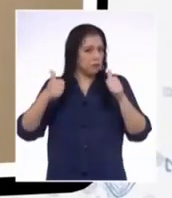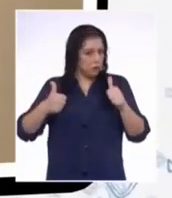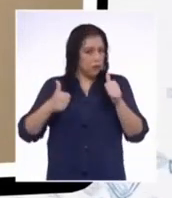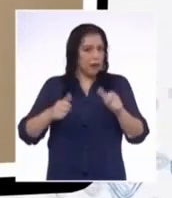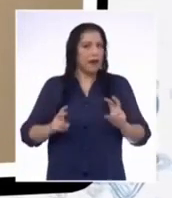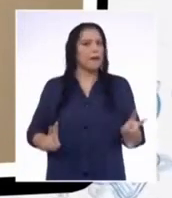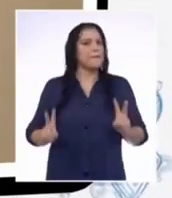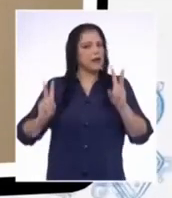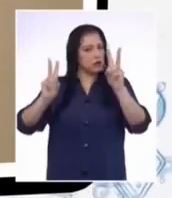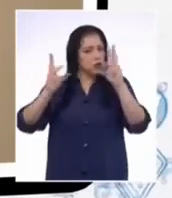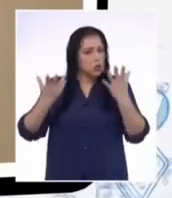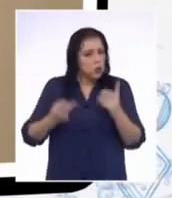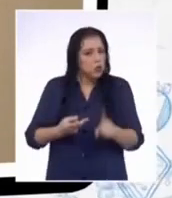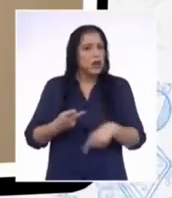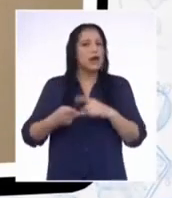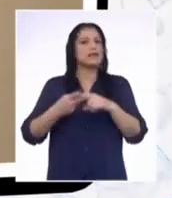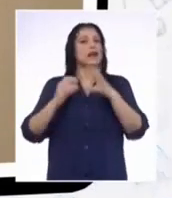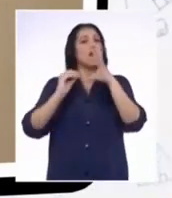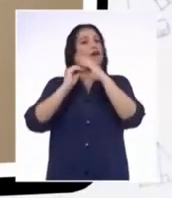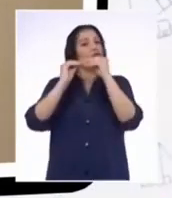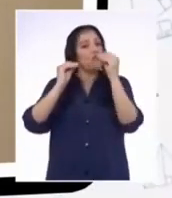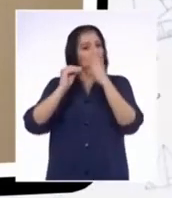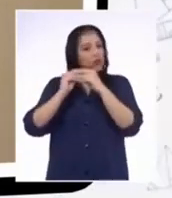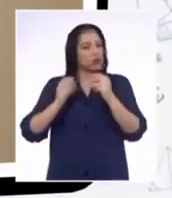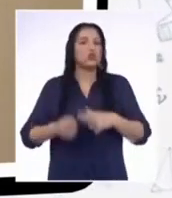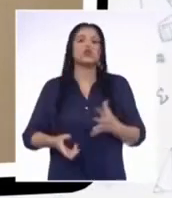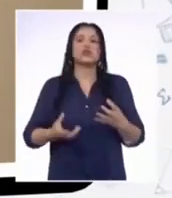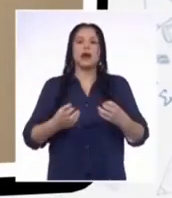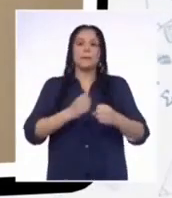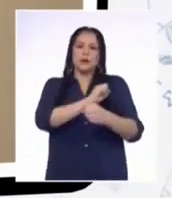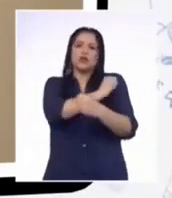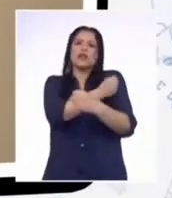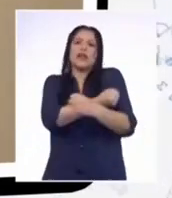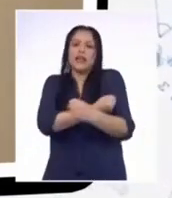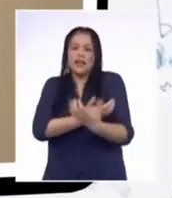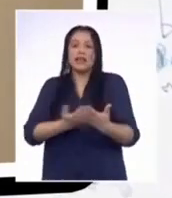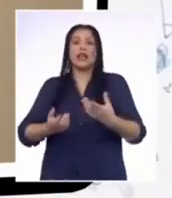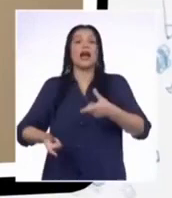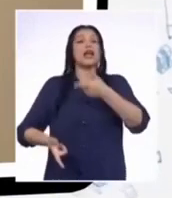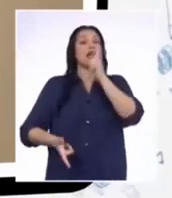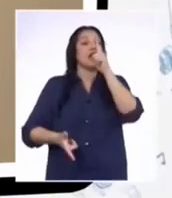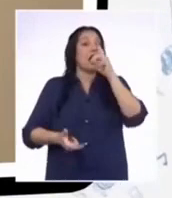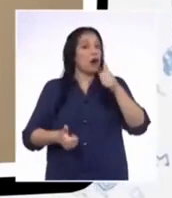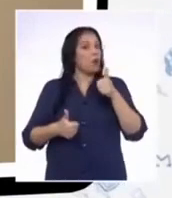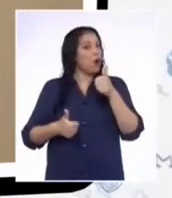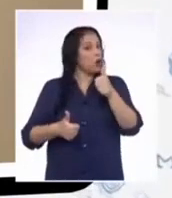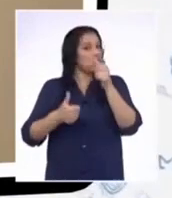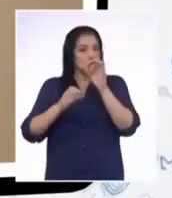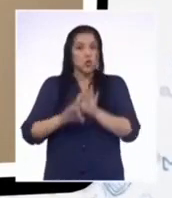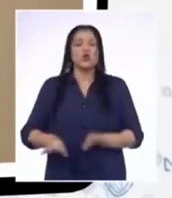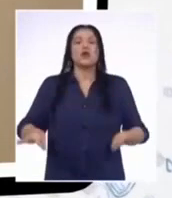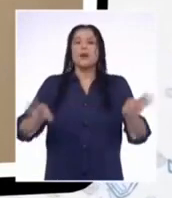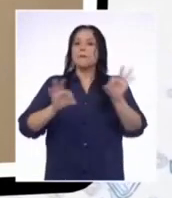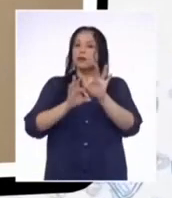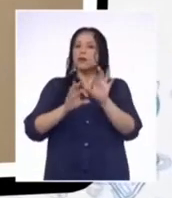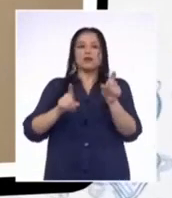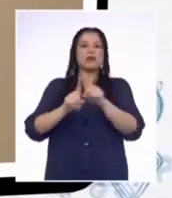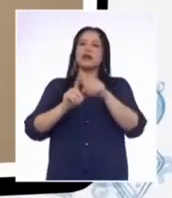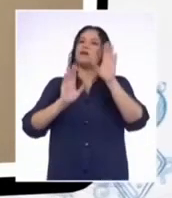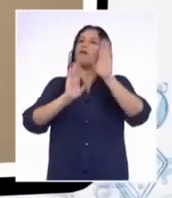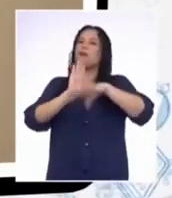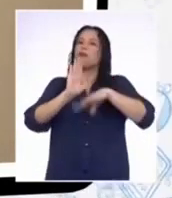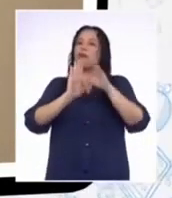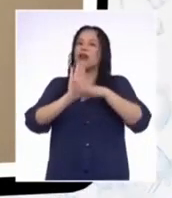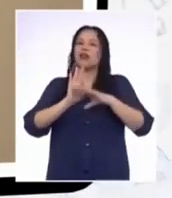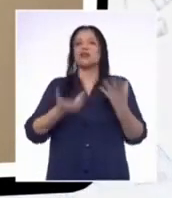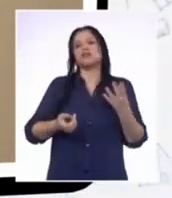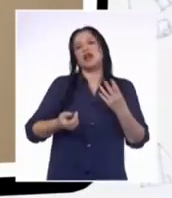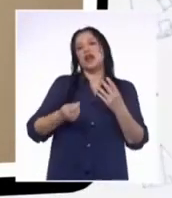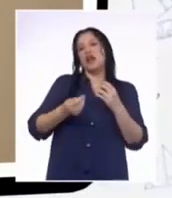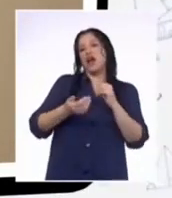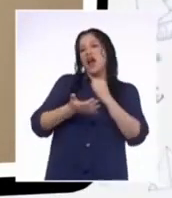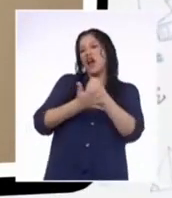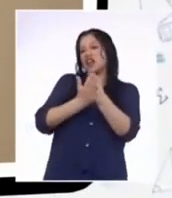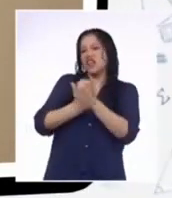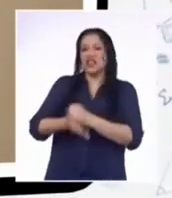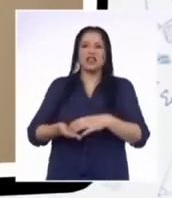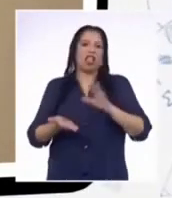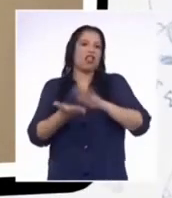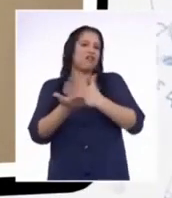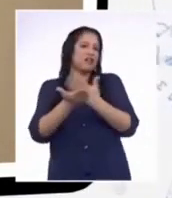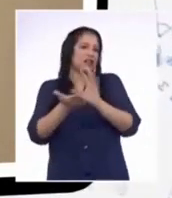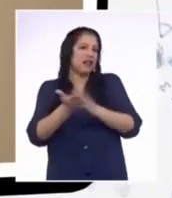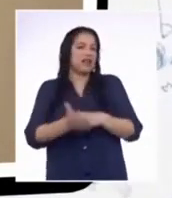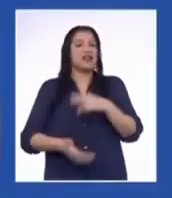de vegetales, frutas, proteínas y agua, que es muy importante. Y menos cantidad de carbohidratos,